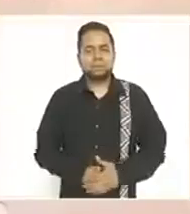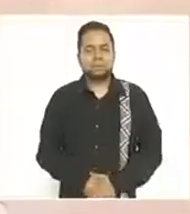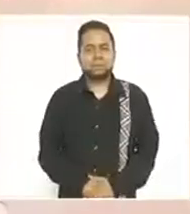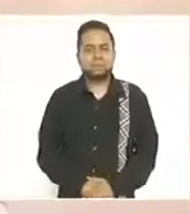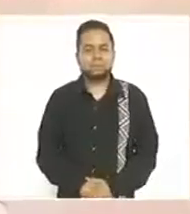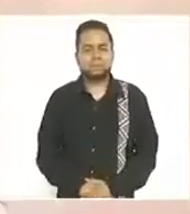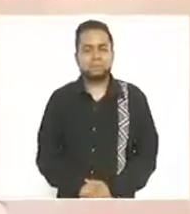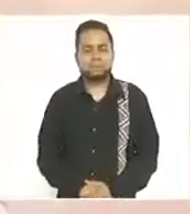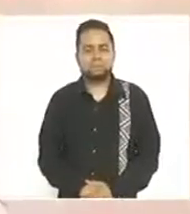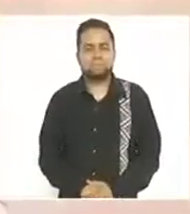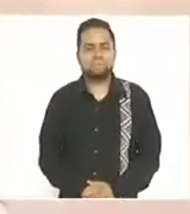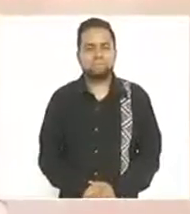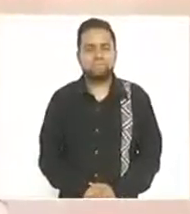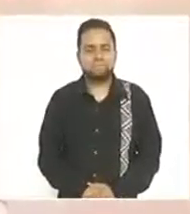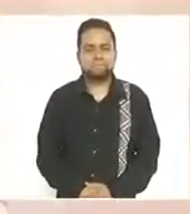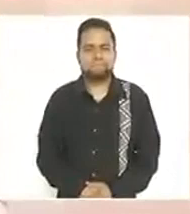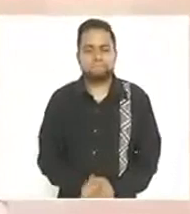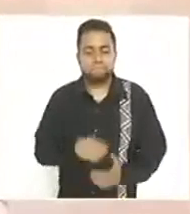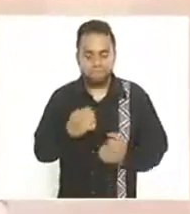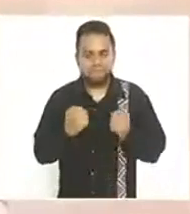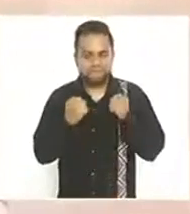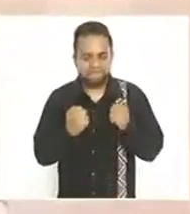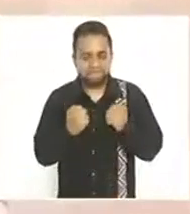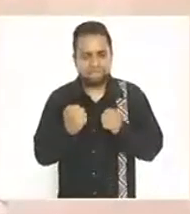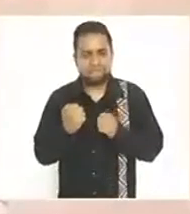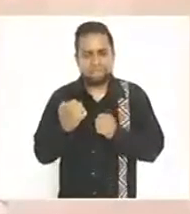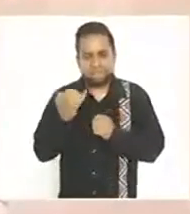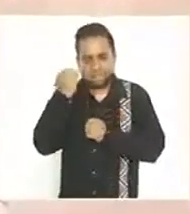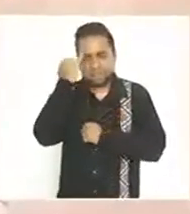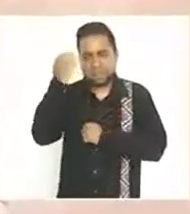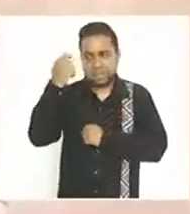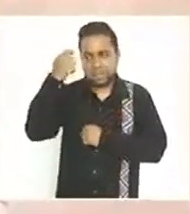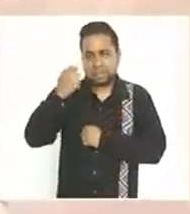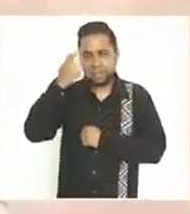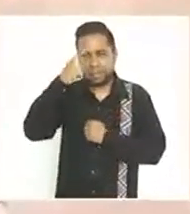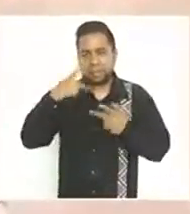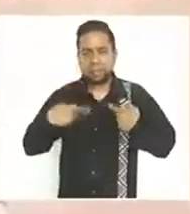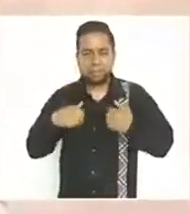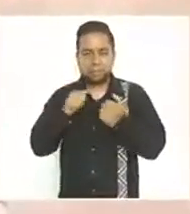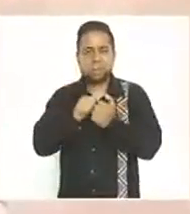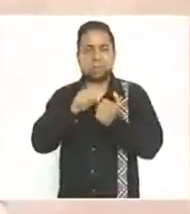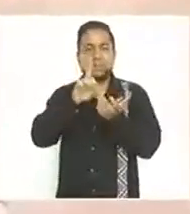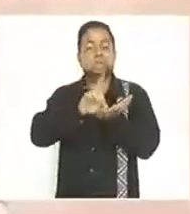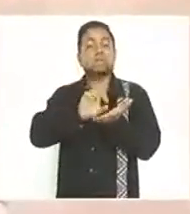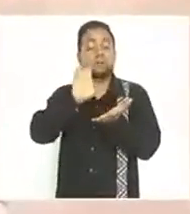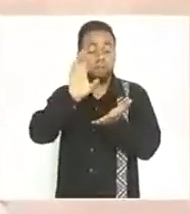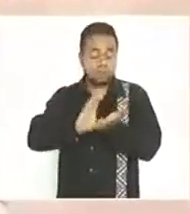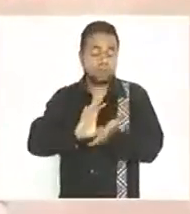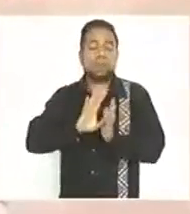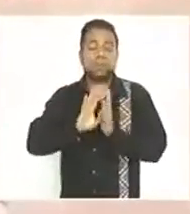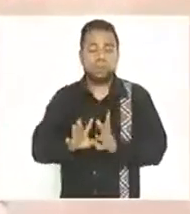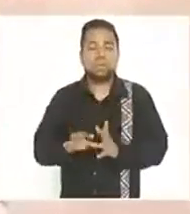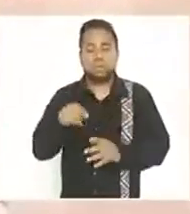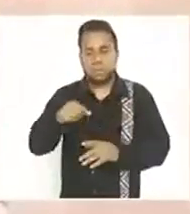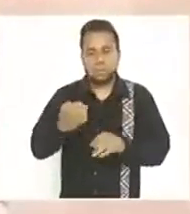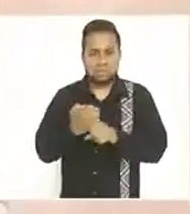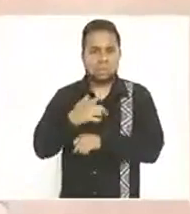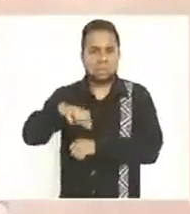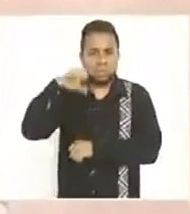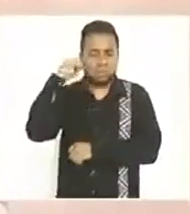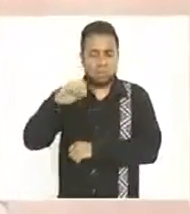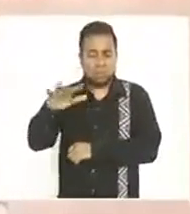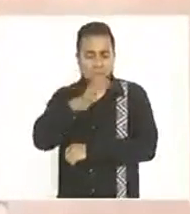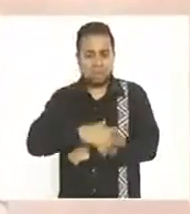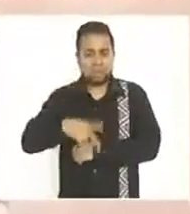Con ese mismo espíritu se creó la pensión para personas con discapacidad, que en esta entidad